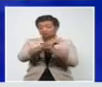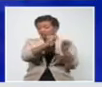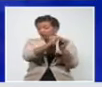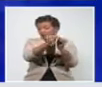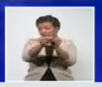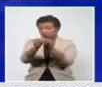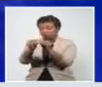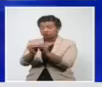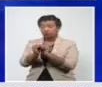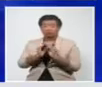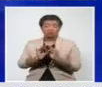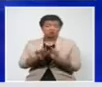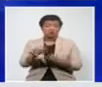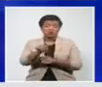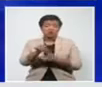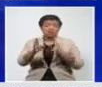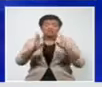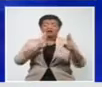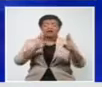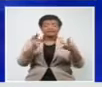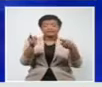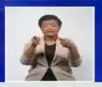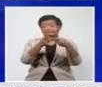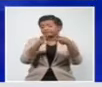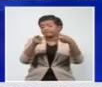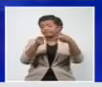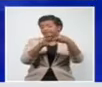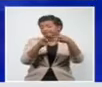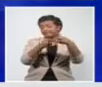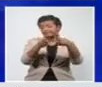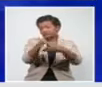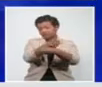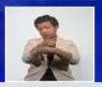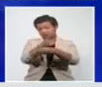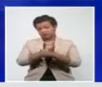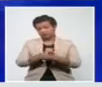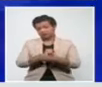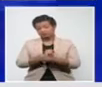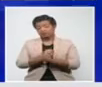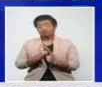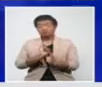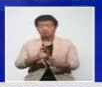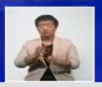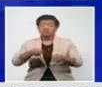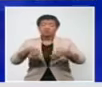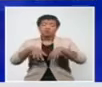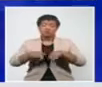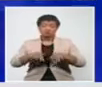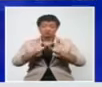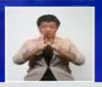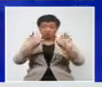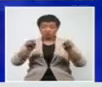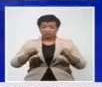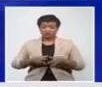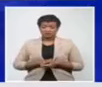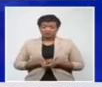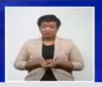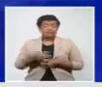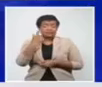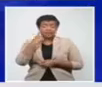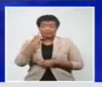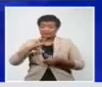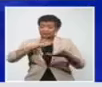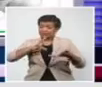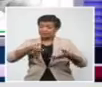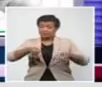una determinada fase de la etapa de recuperación. Esta es la situación. Continúa siendo tensa, doctor, la situación,